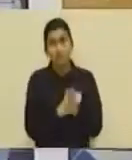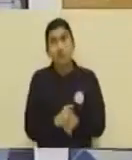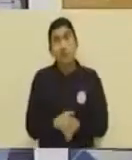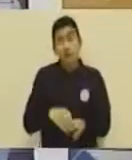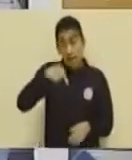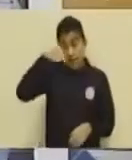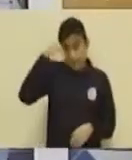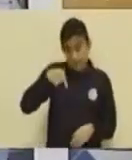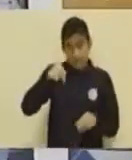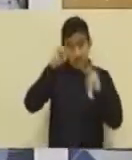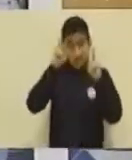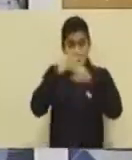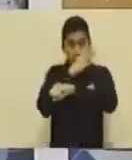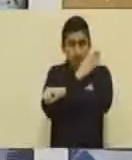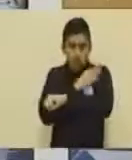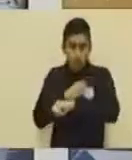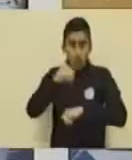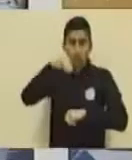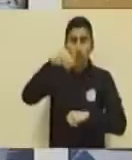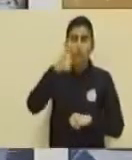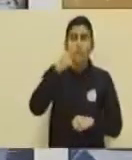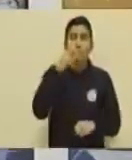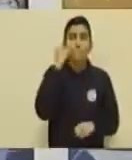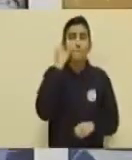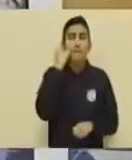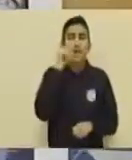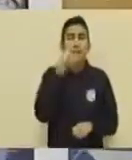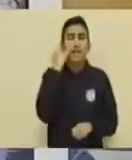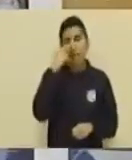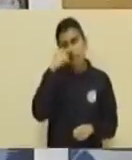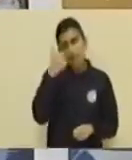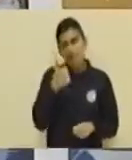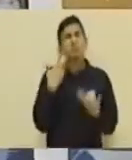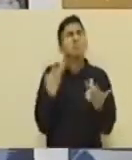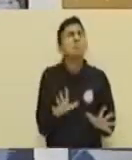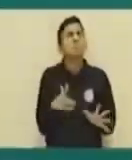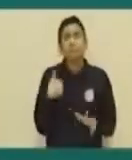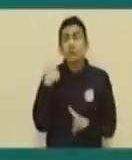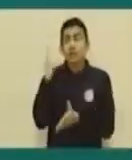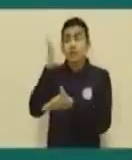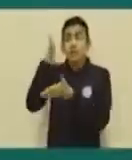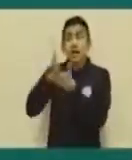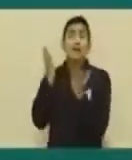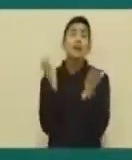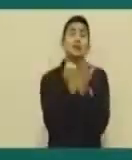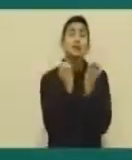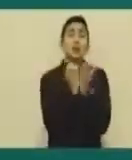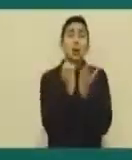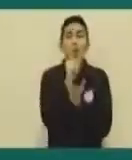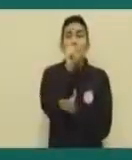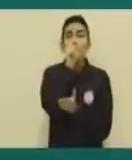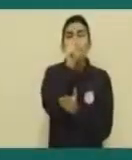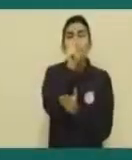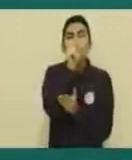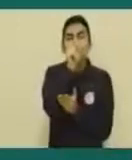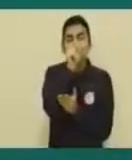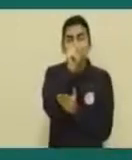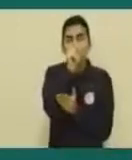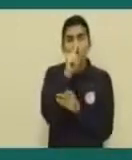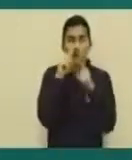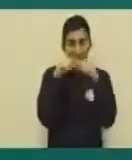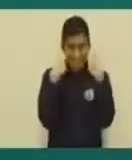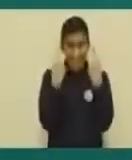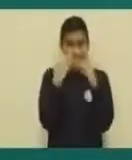historia. Este es el caso de Marita. Marita asistía a la escuela Los